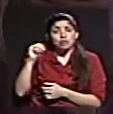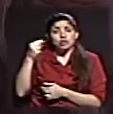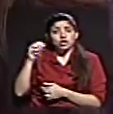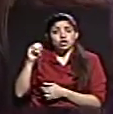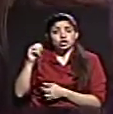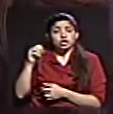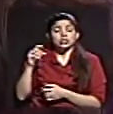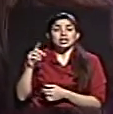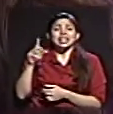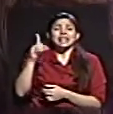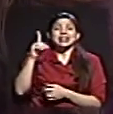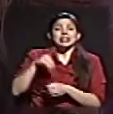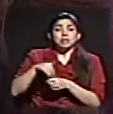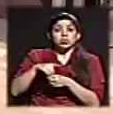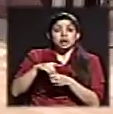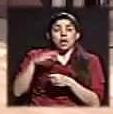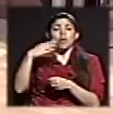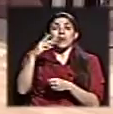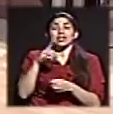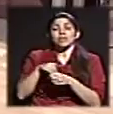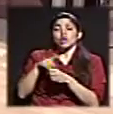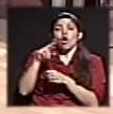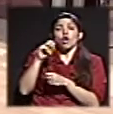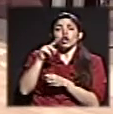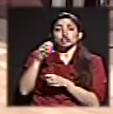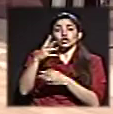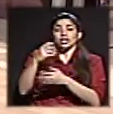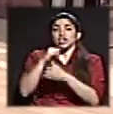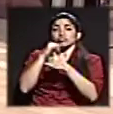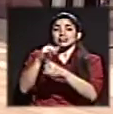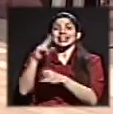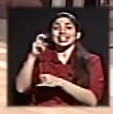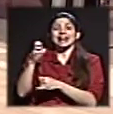diputada, con el diputado Orozco cuando éste le quería aplicar un recurso de